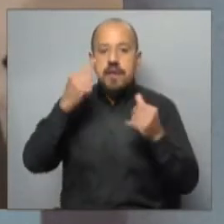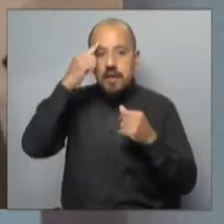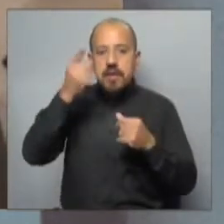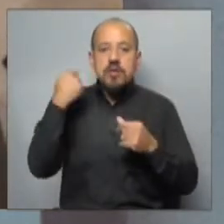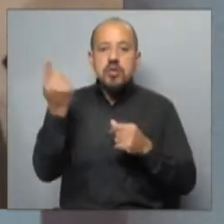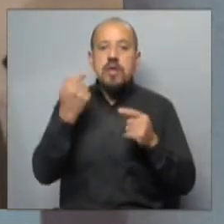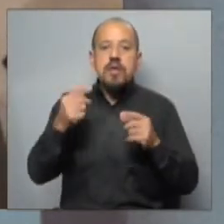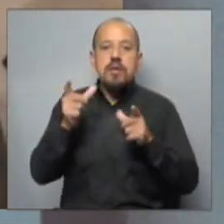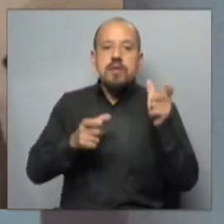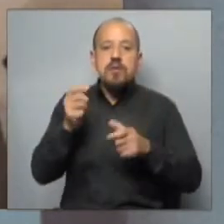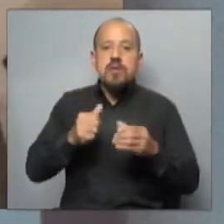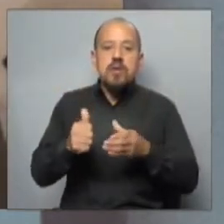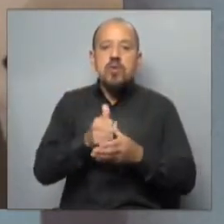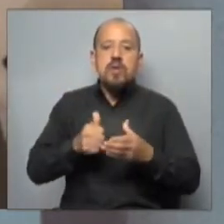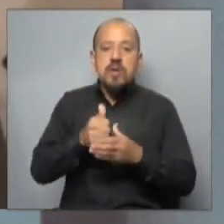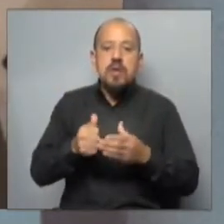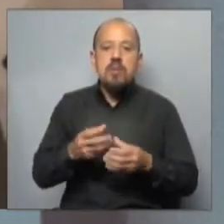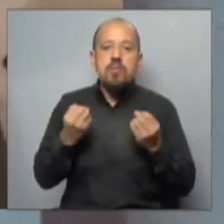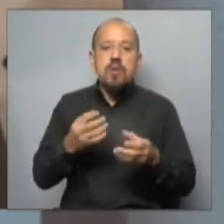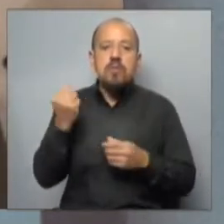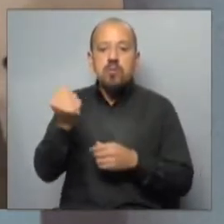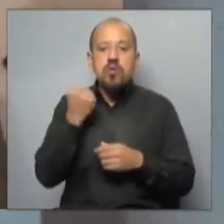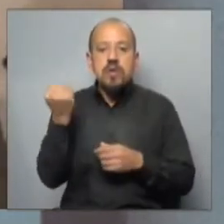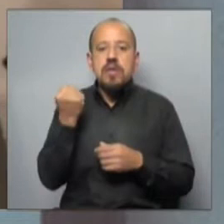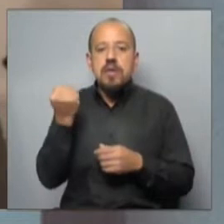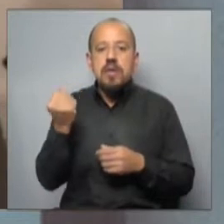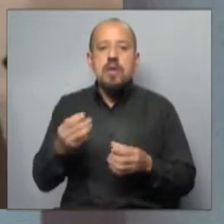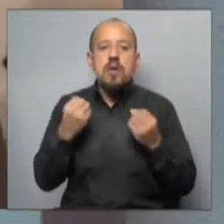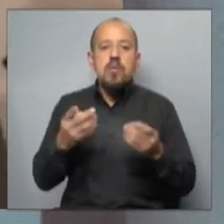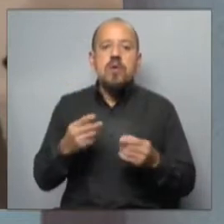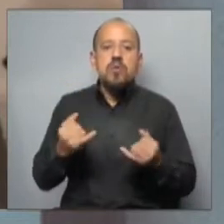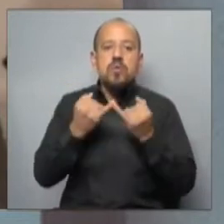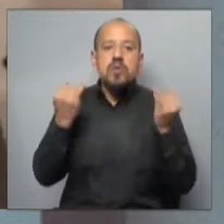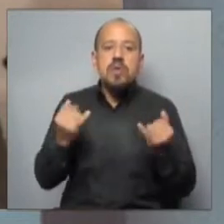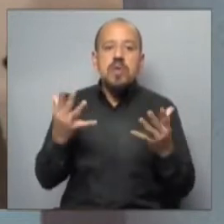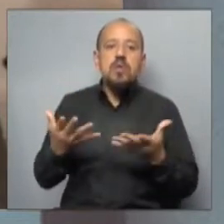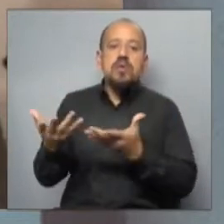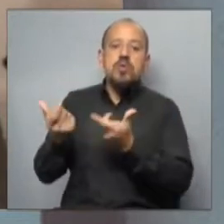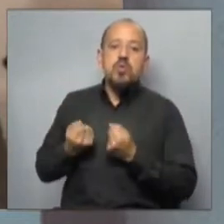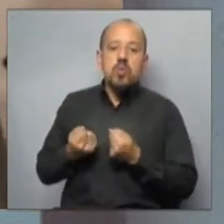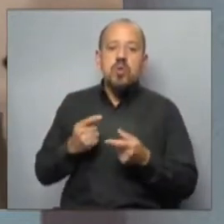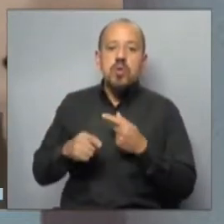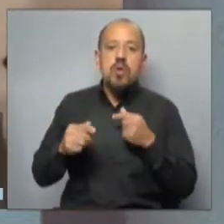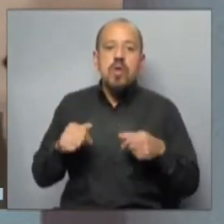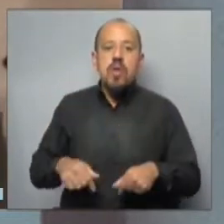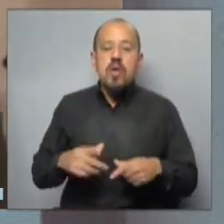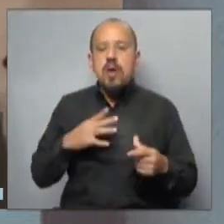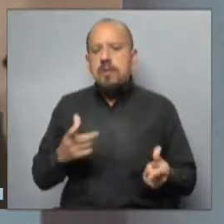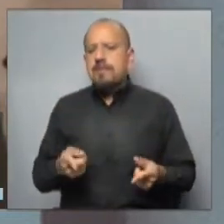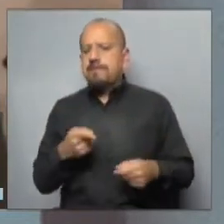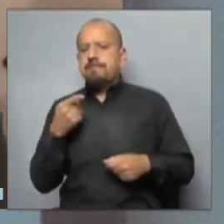autismo y por qué es tan importante porque es un día que nos ayuda mucho a vencer a nuestro gran enemigo